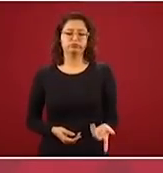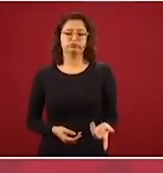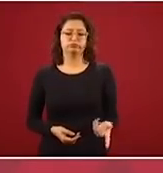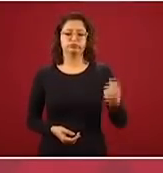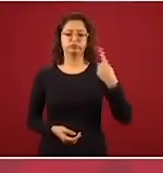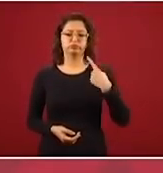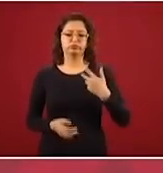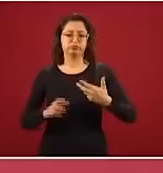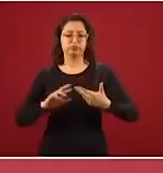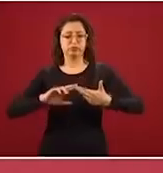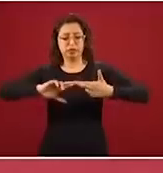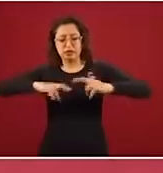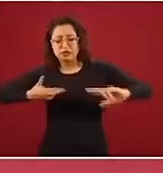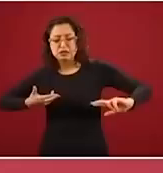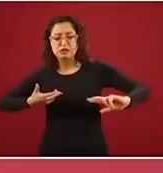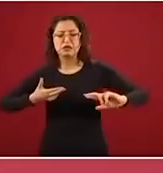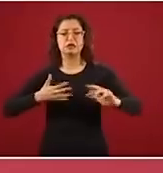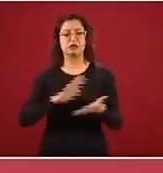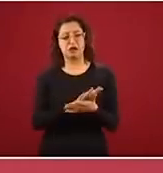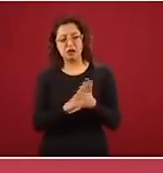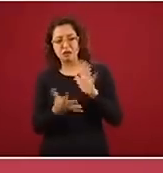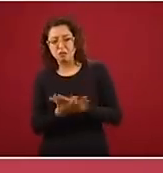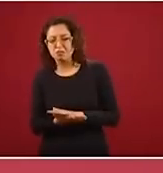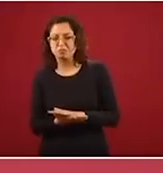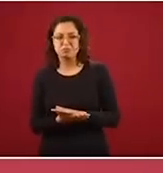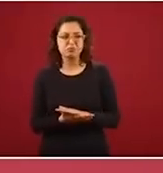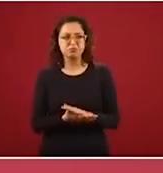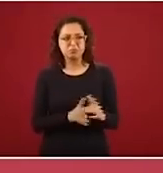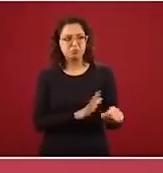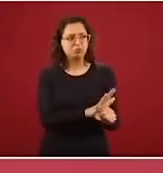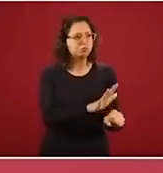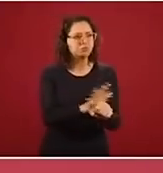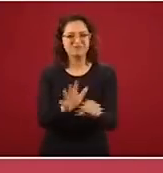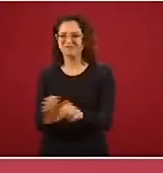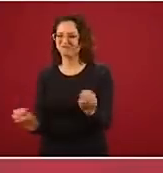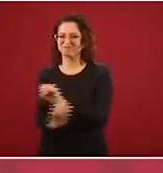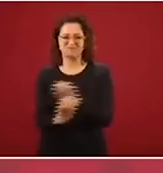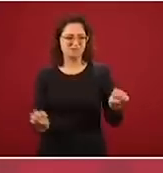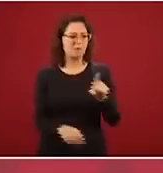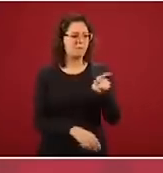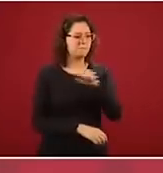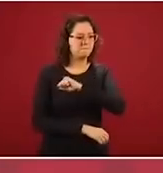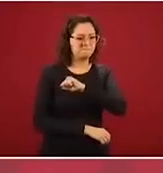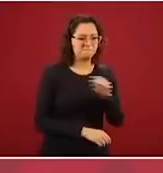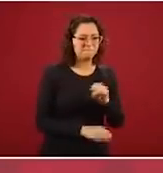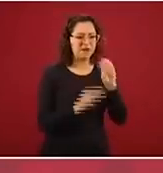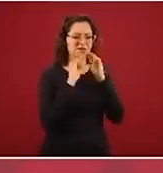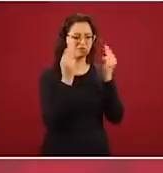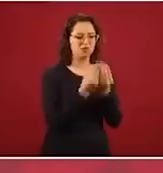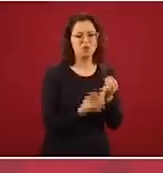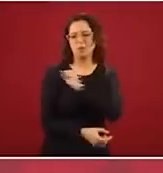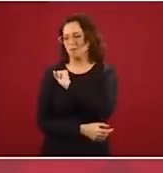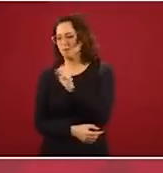establecemos relaciones de complicidad con nadie, ni con delincuentes comunes, ni